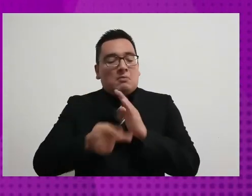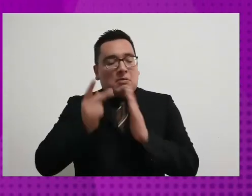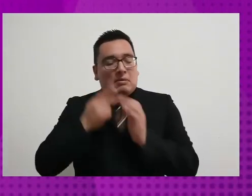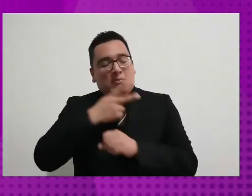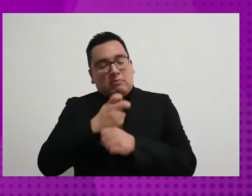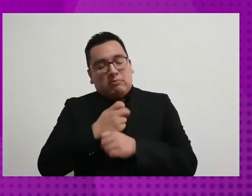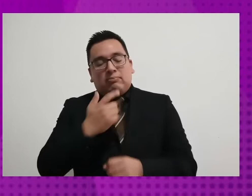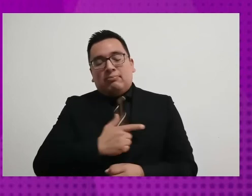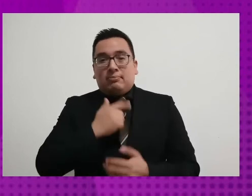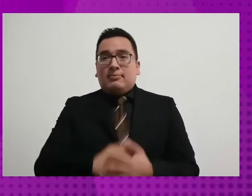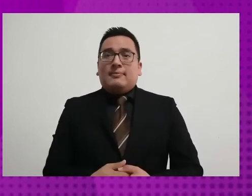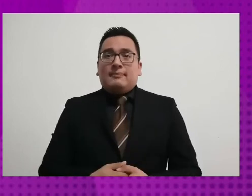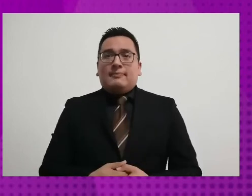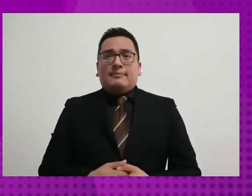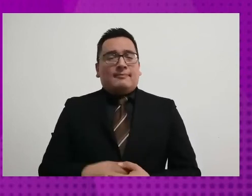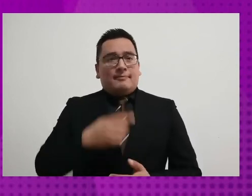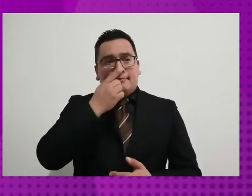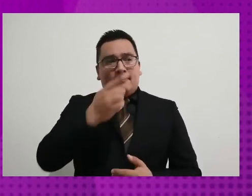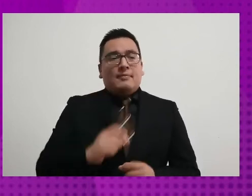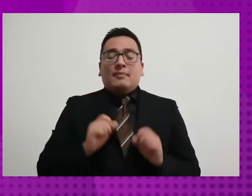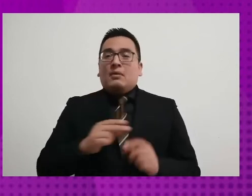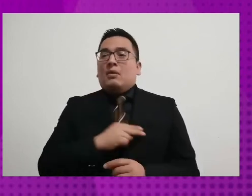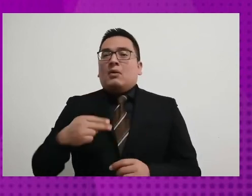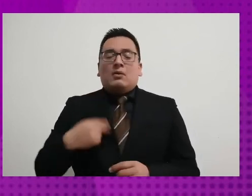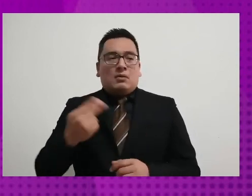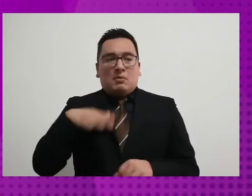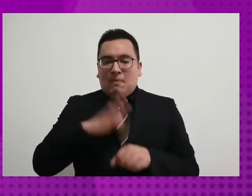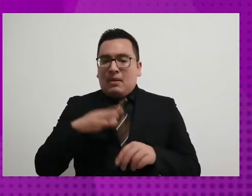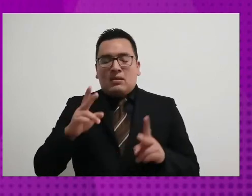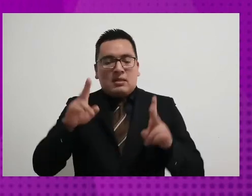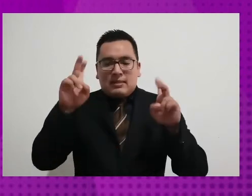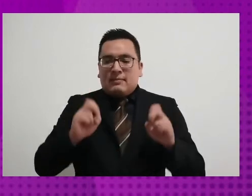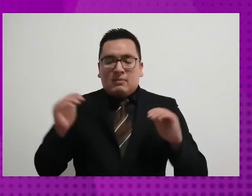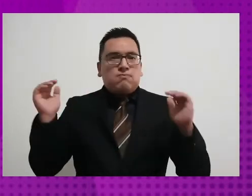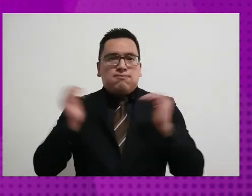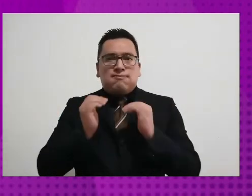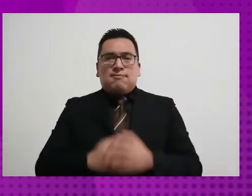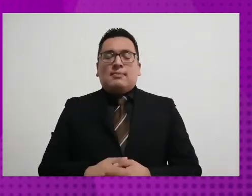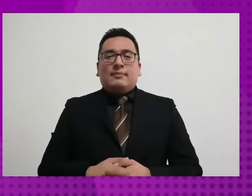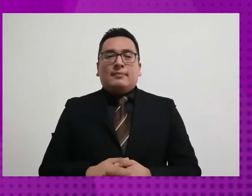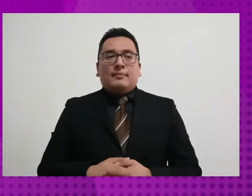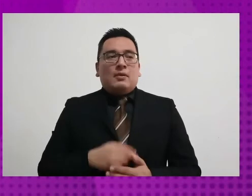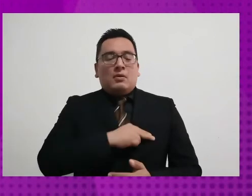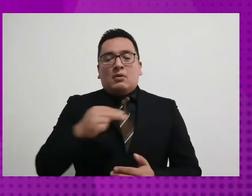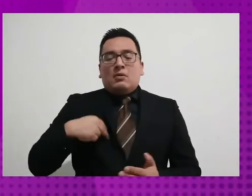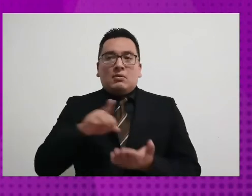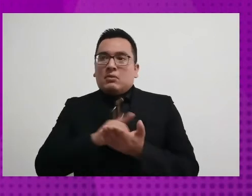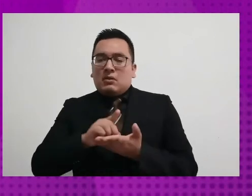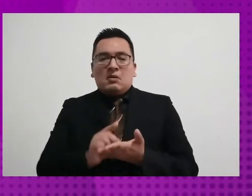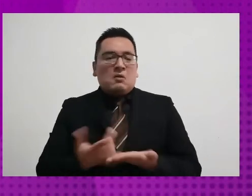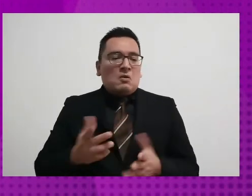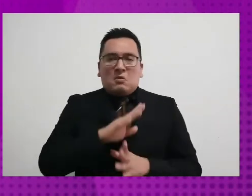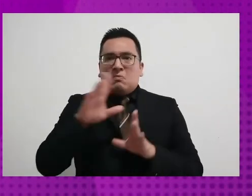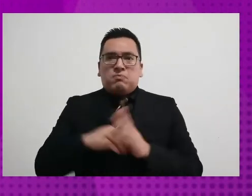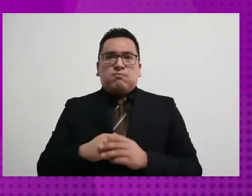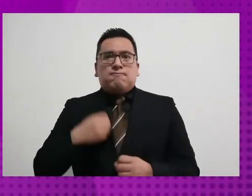las veces que me invites. Y bueno, como decías, creo que tenemos que avanzar en igualdad sustantiva, en ejercer nuestros derechos de